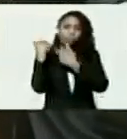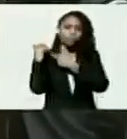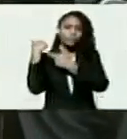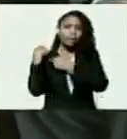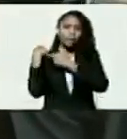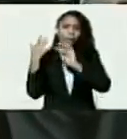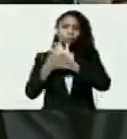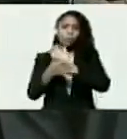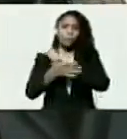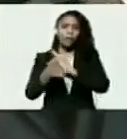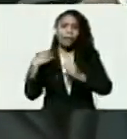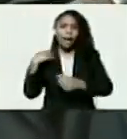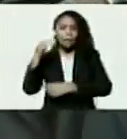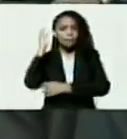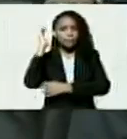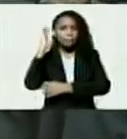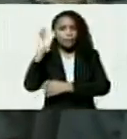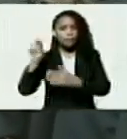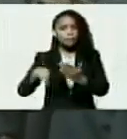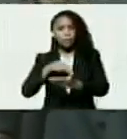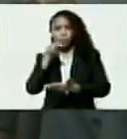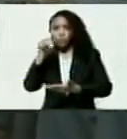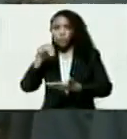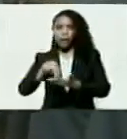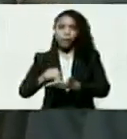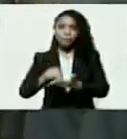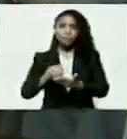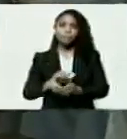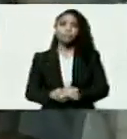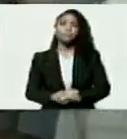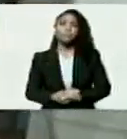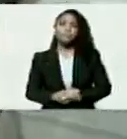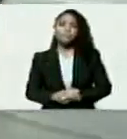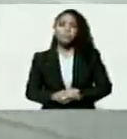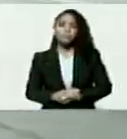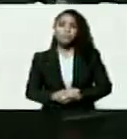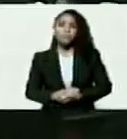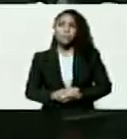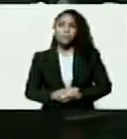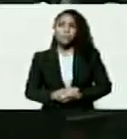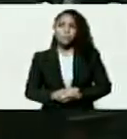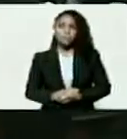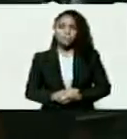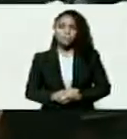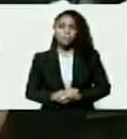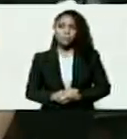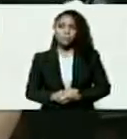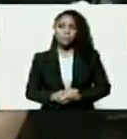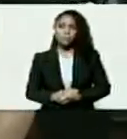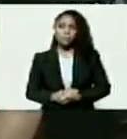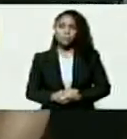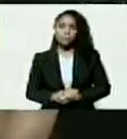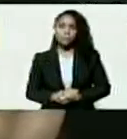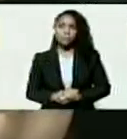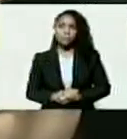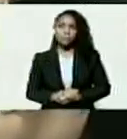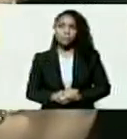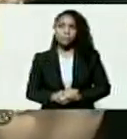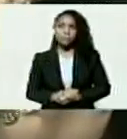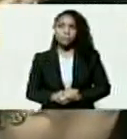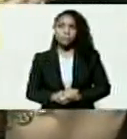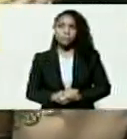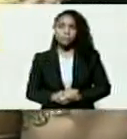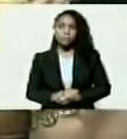Parica Hernández, Rafael Simón Chacón Guzmán, Griselda Vanity Carolina y Birma, Francisco José Martínez